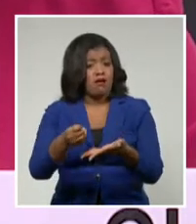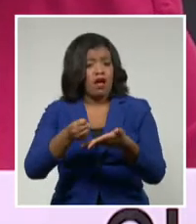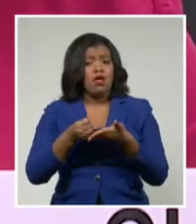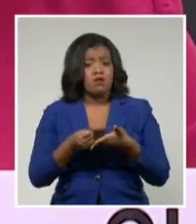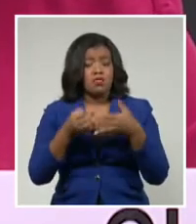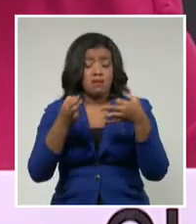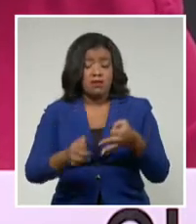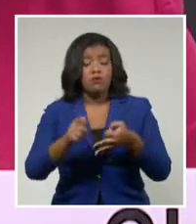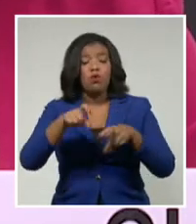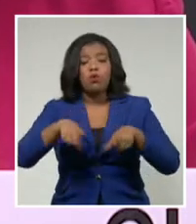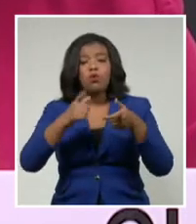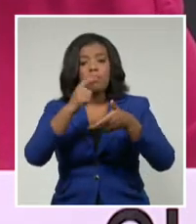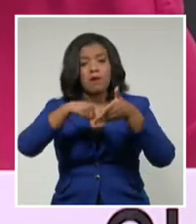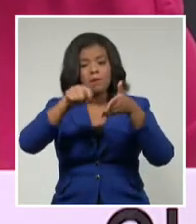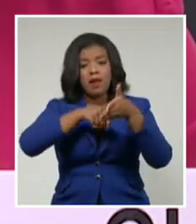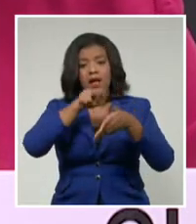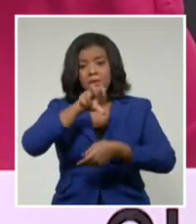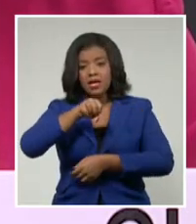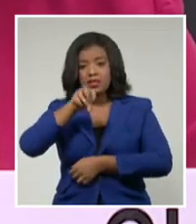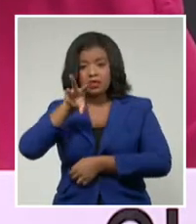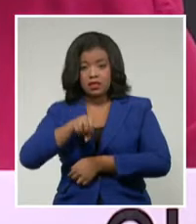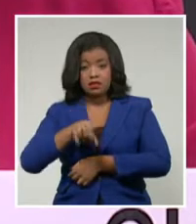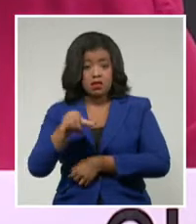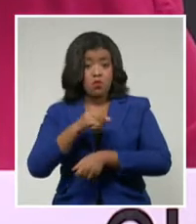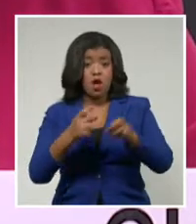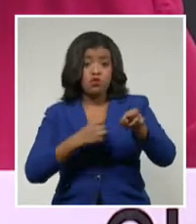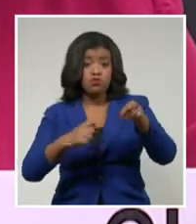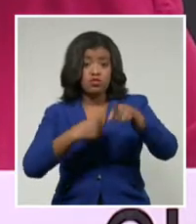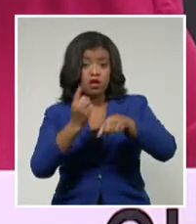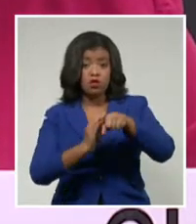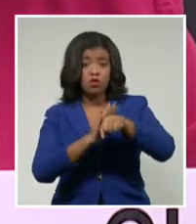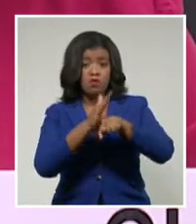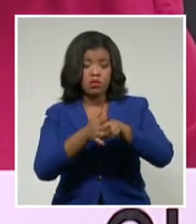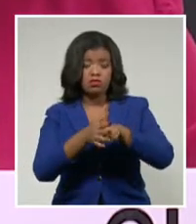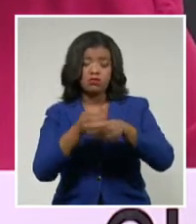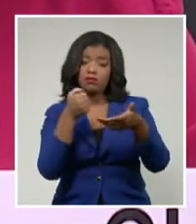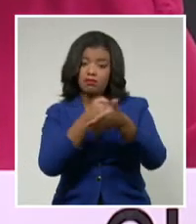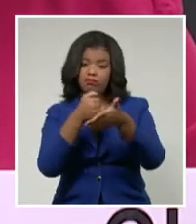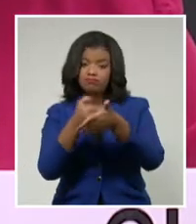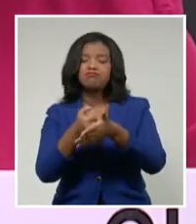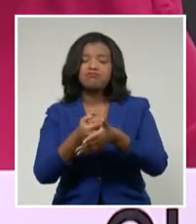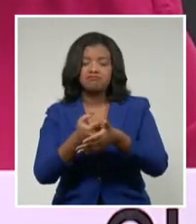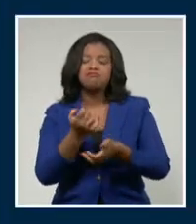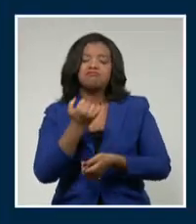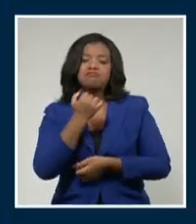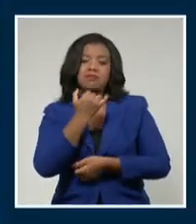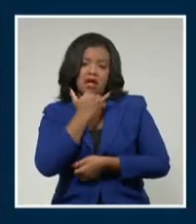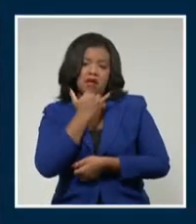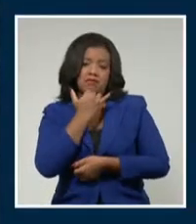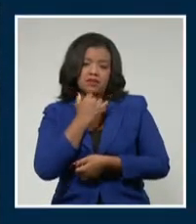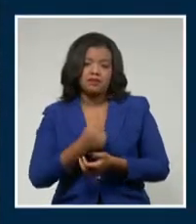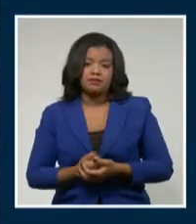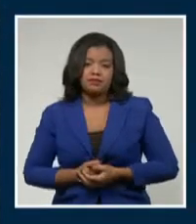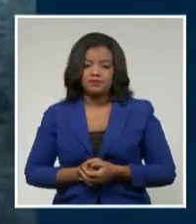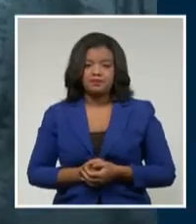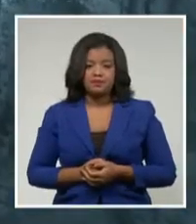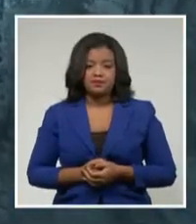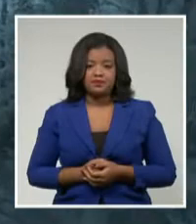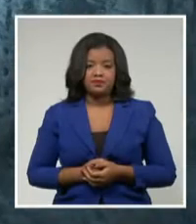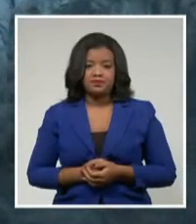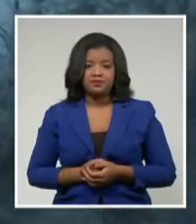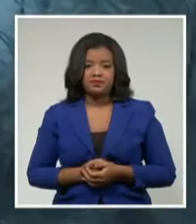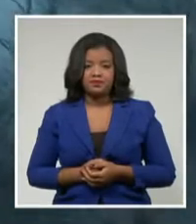Agenda 2030 y en el enfrentamiento de la pandemia y sus efectos, como lo hemos hecho hasta ahora. De acuerdo con